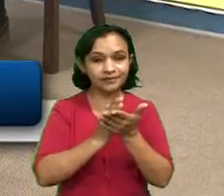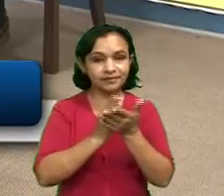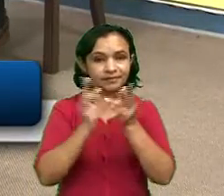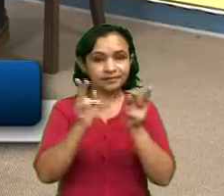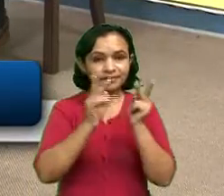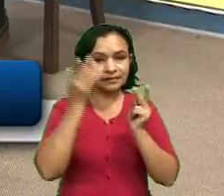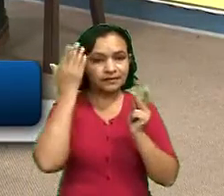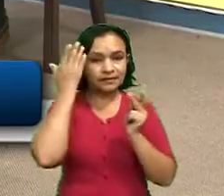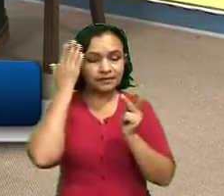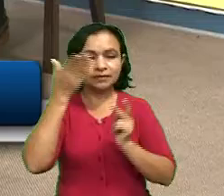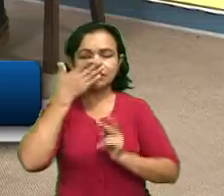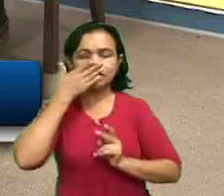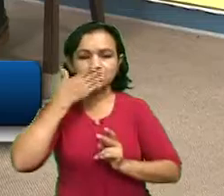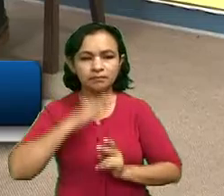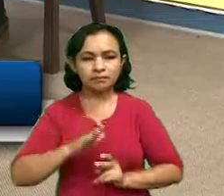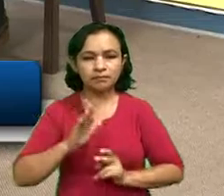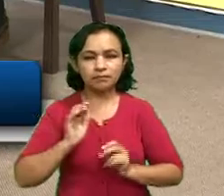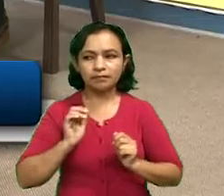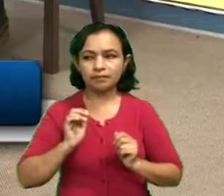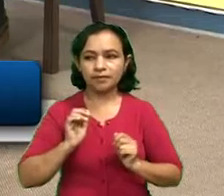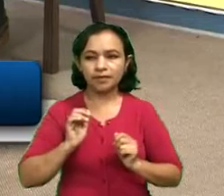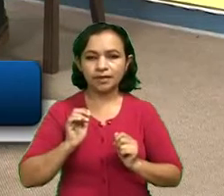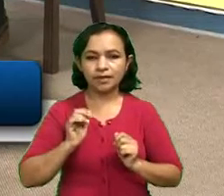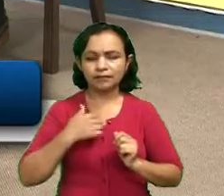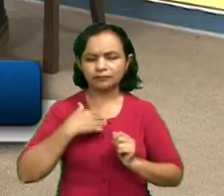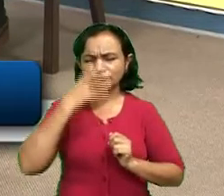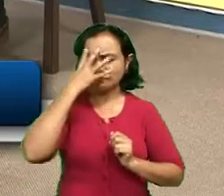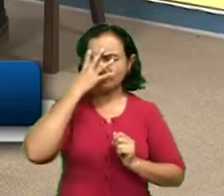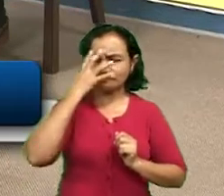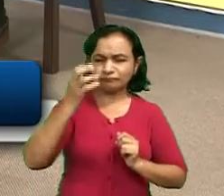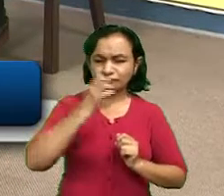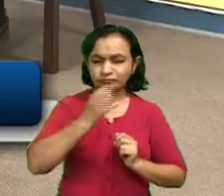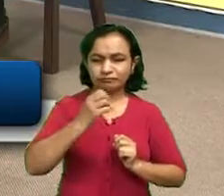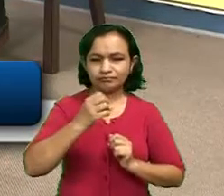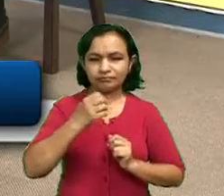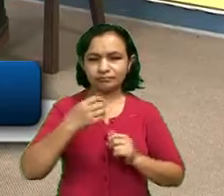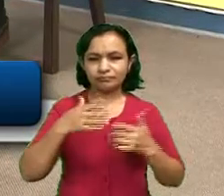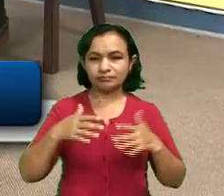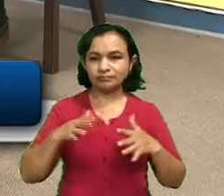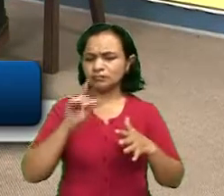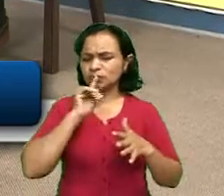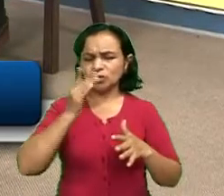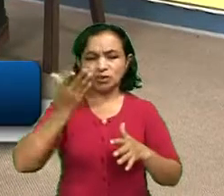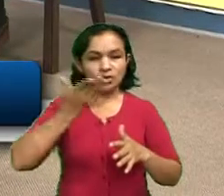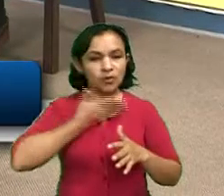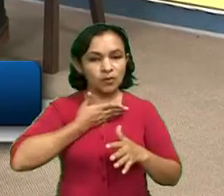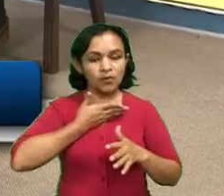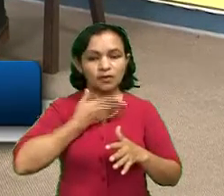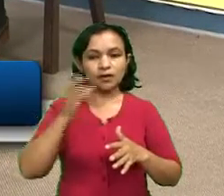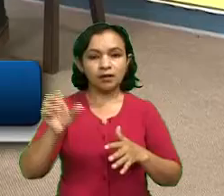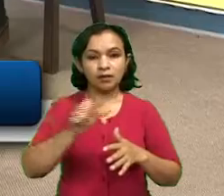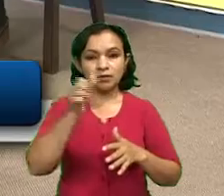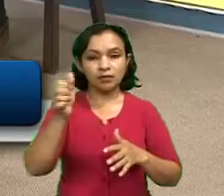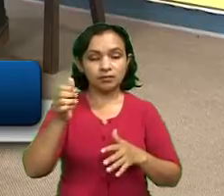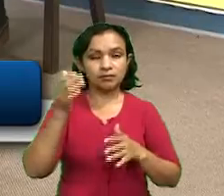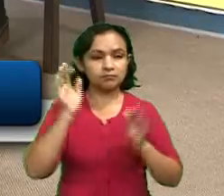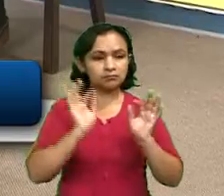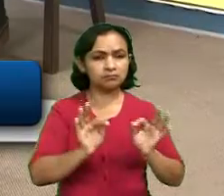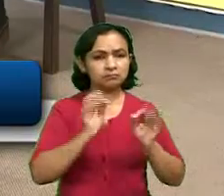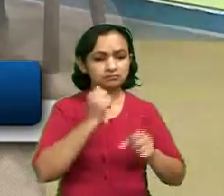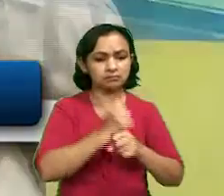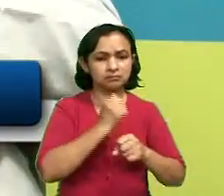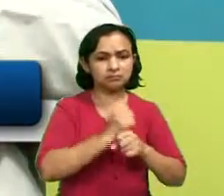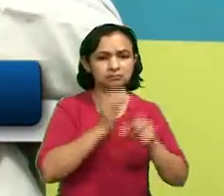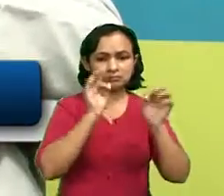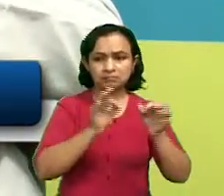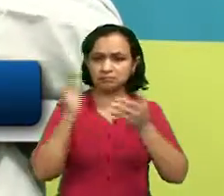que saben que están haciendo mal, entonces hay, obviamente se molestan, se ponen nerviosos, no les gusta, pero hay otros que saben que están trabajando bien